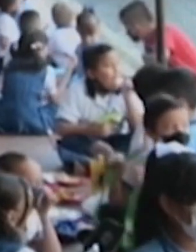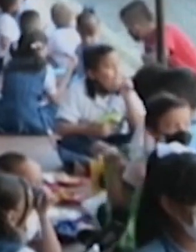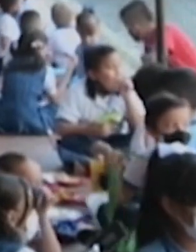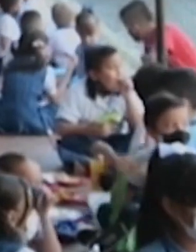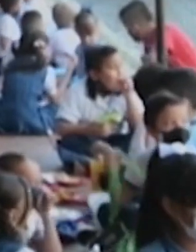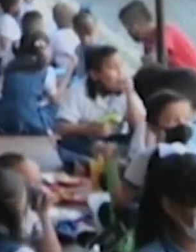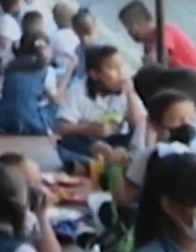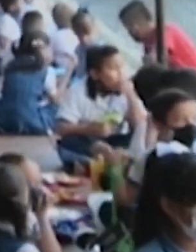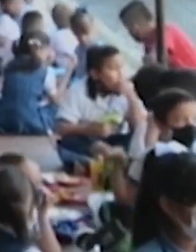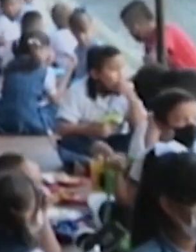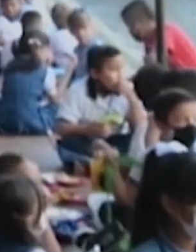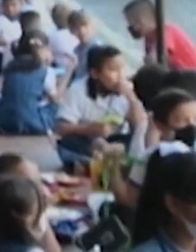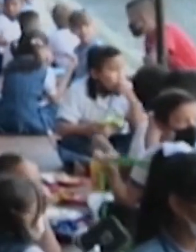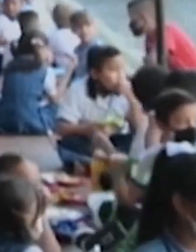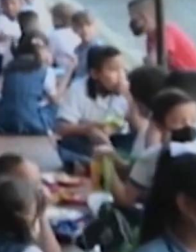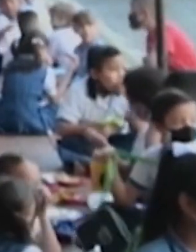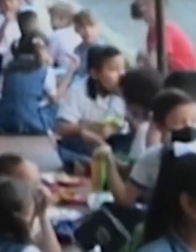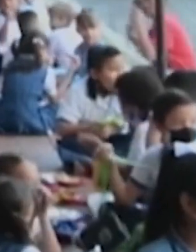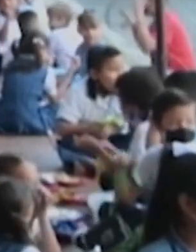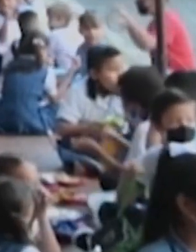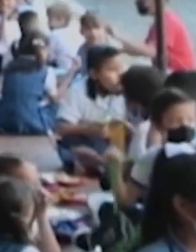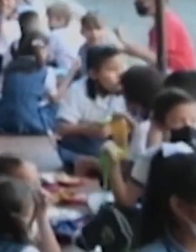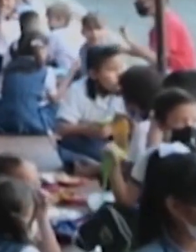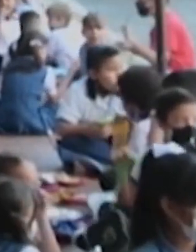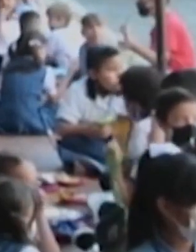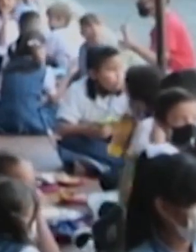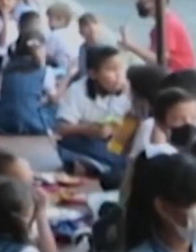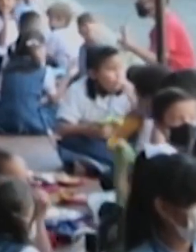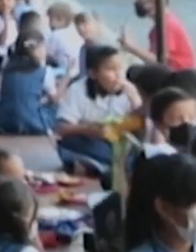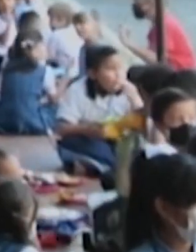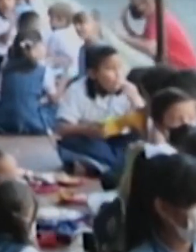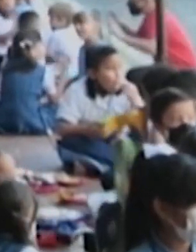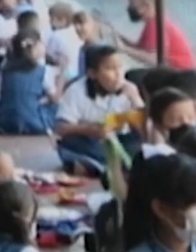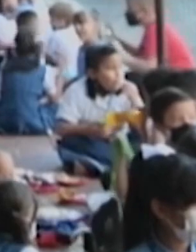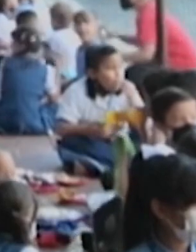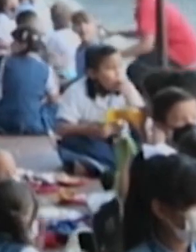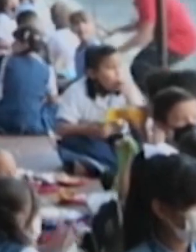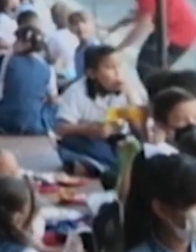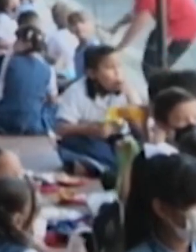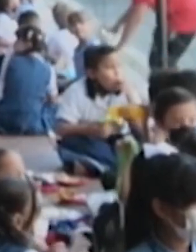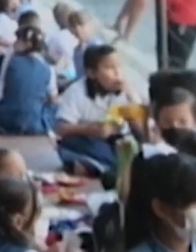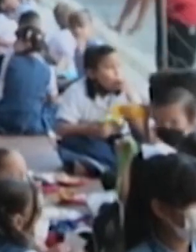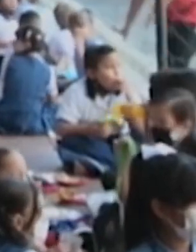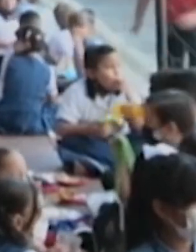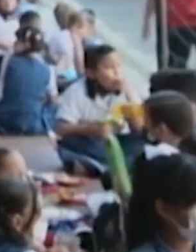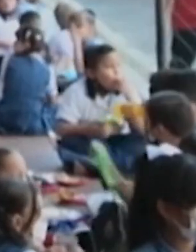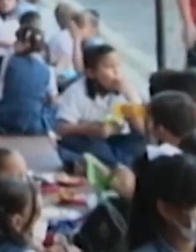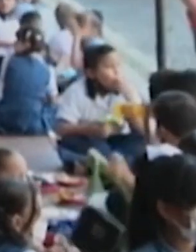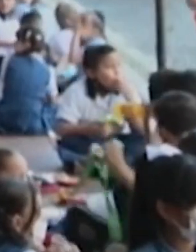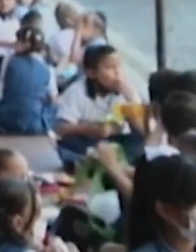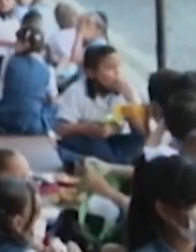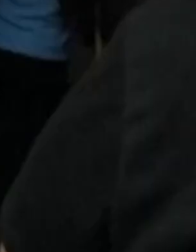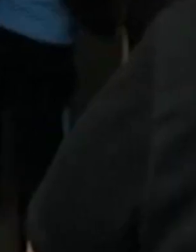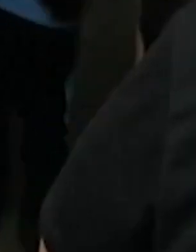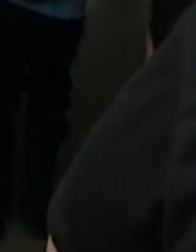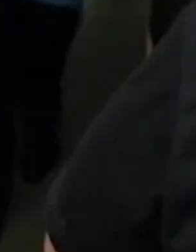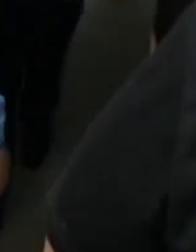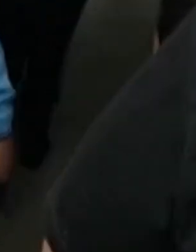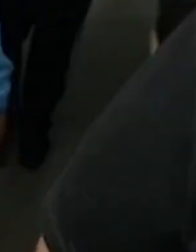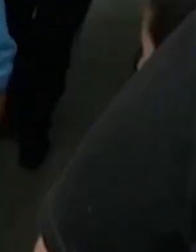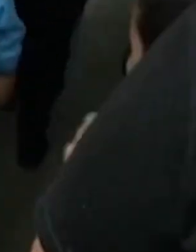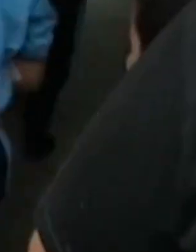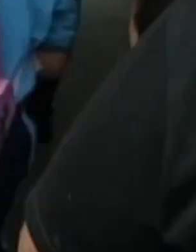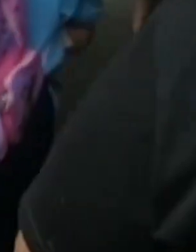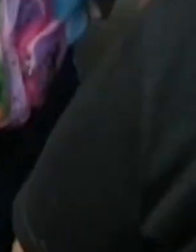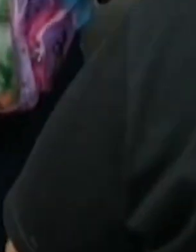al contacto, al abrazo, a la cercanía. Y ellos llegaron con mucha alegría pero conscientes de la situación.